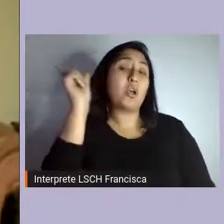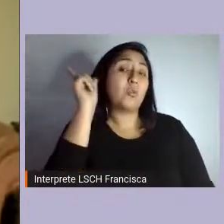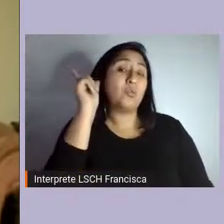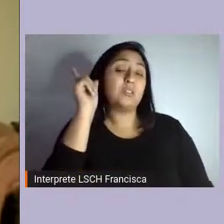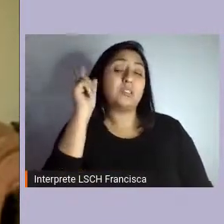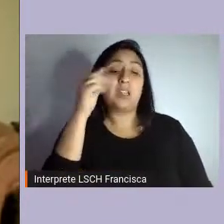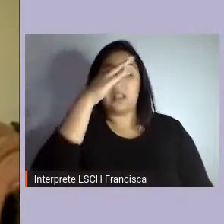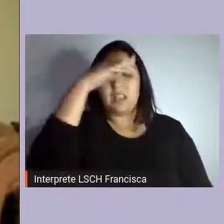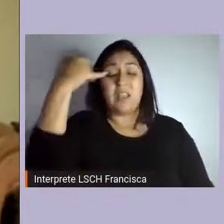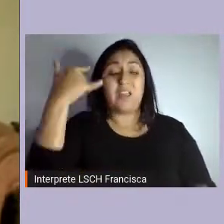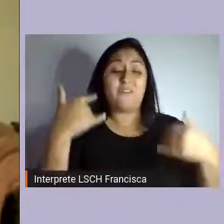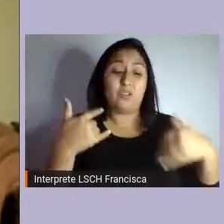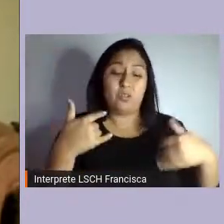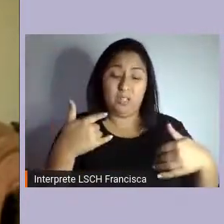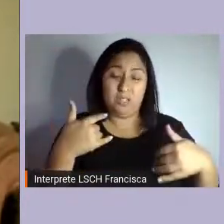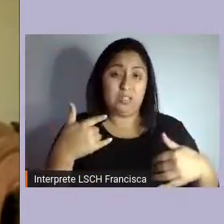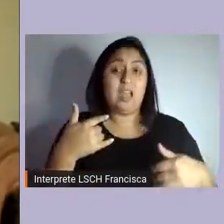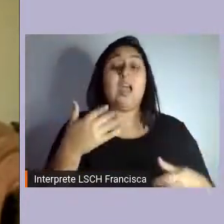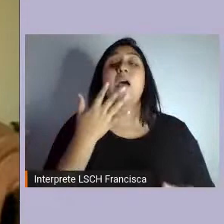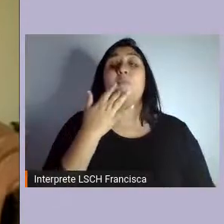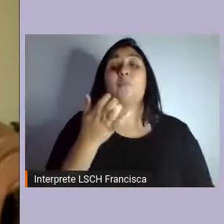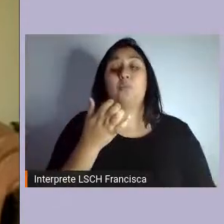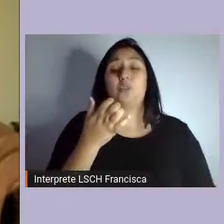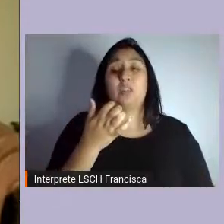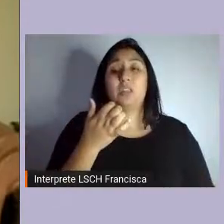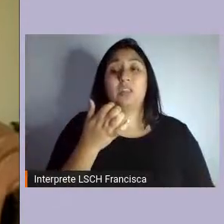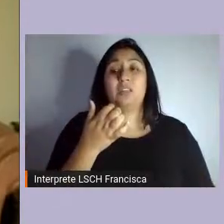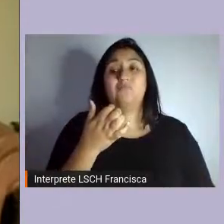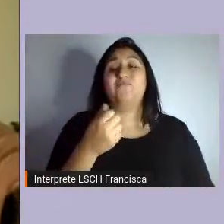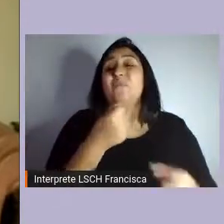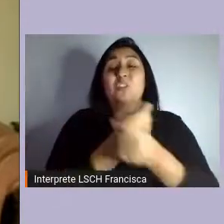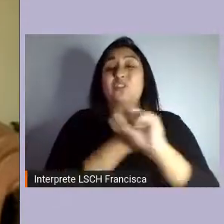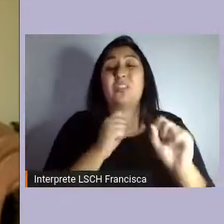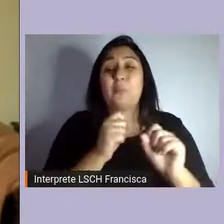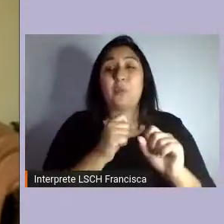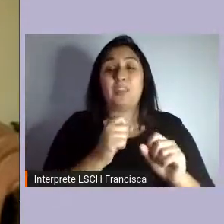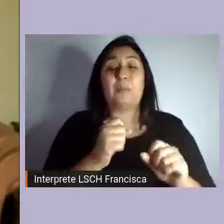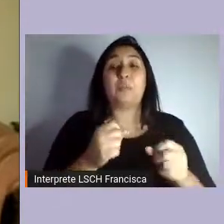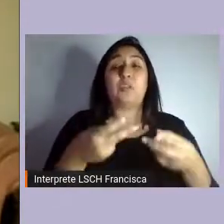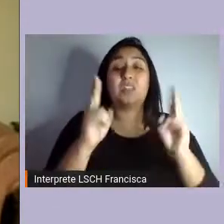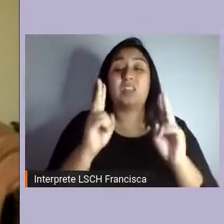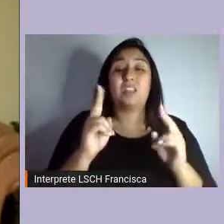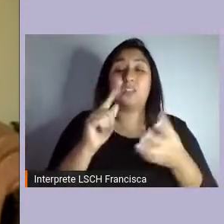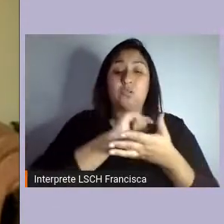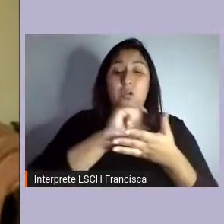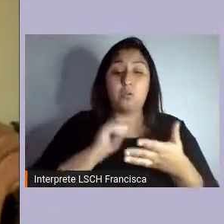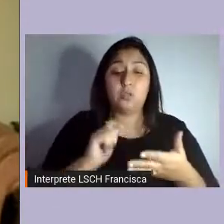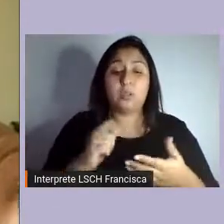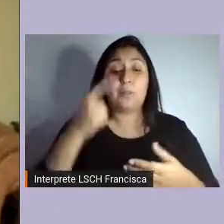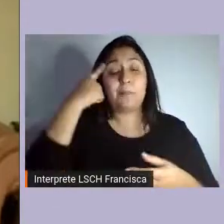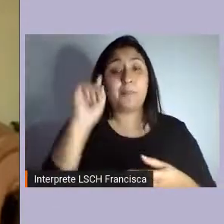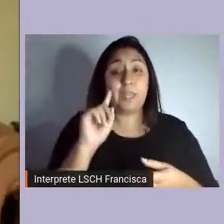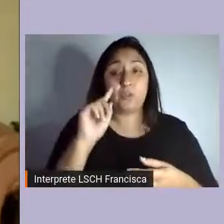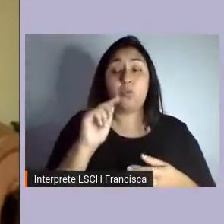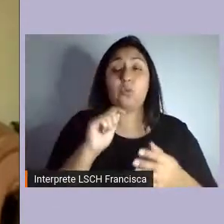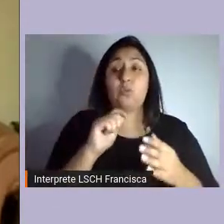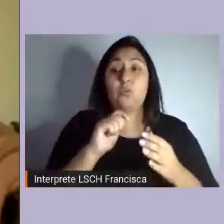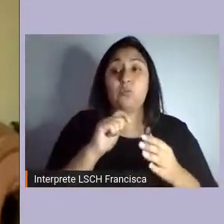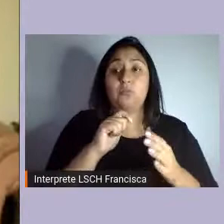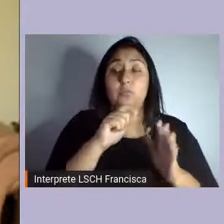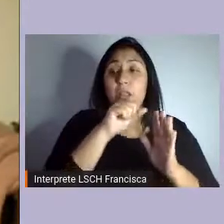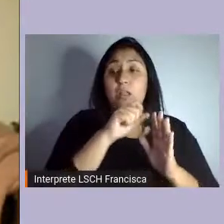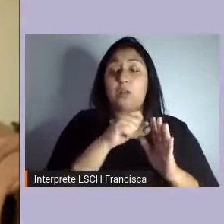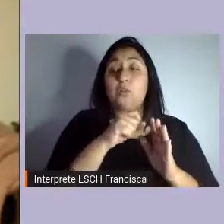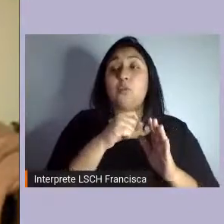que grabó 10 décimas, las centésimas también casi todas están grabadas por ella y todo eso está publicado, y de hecho en internet se encuentra